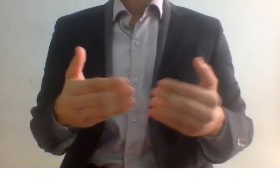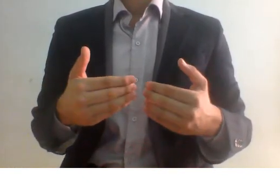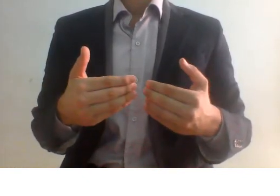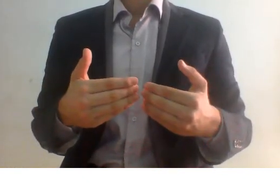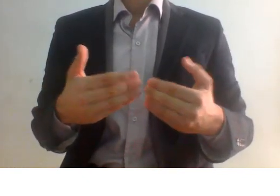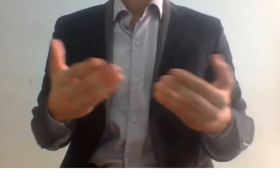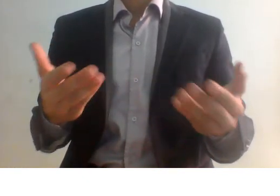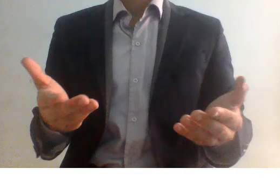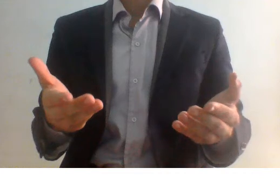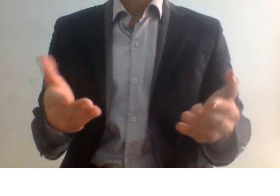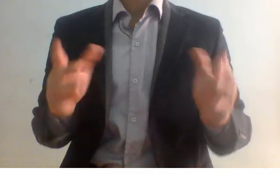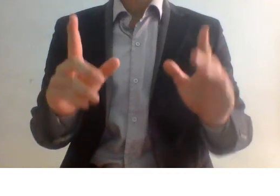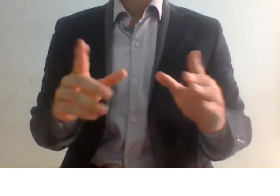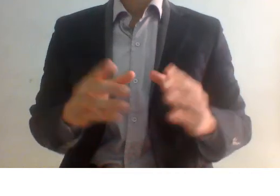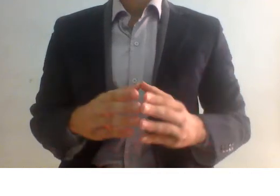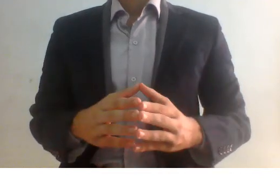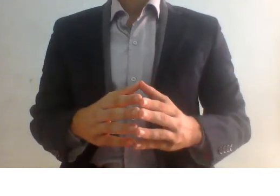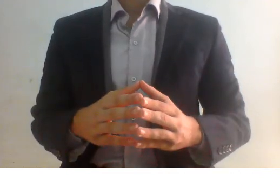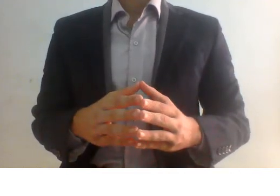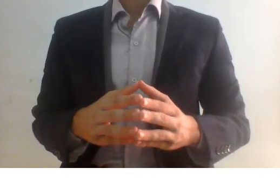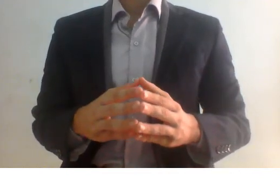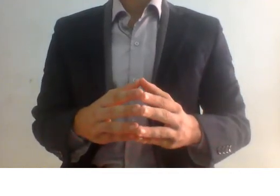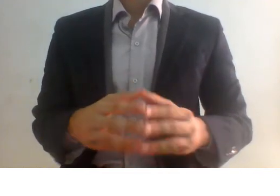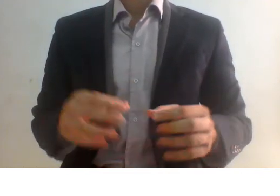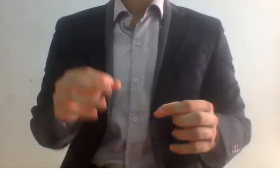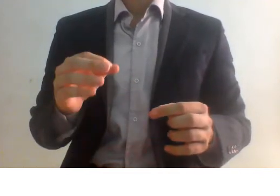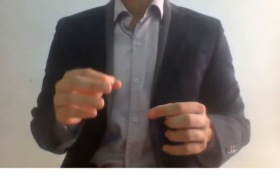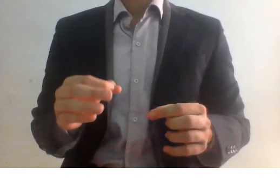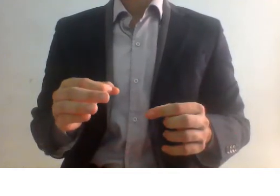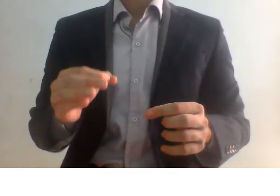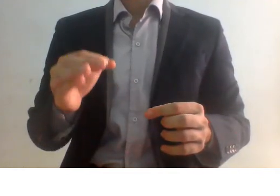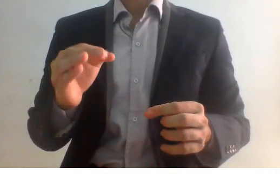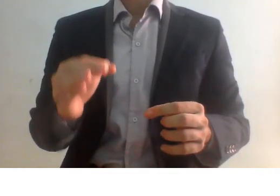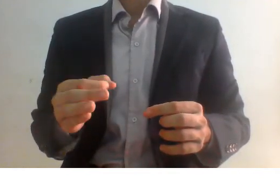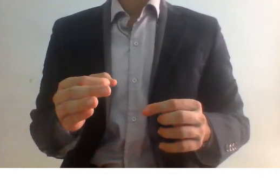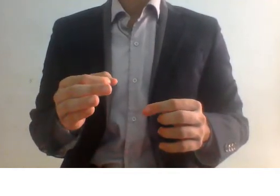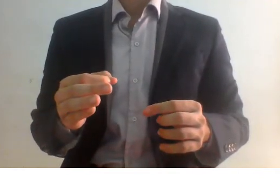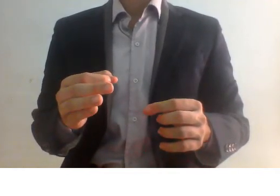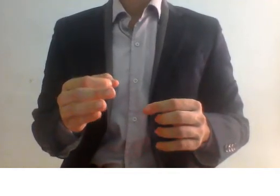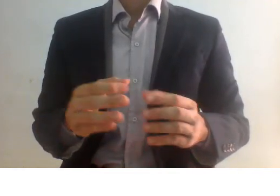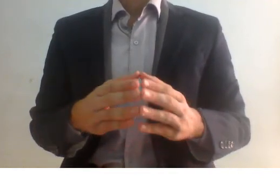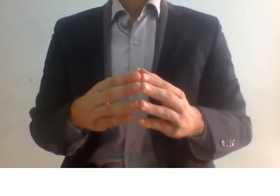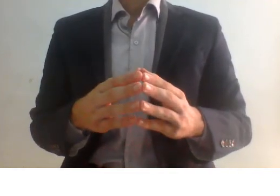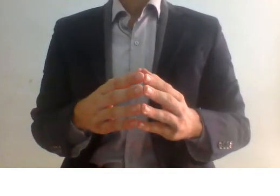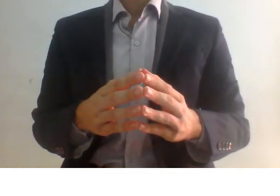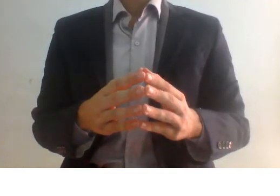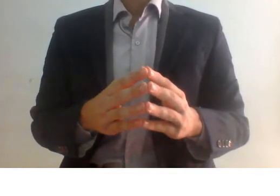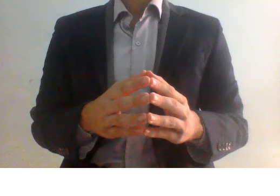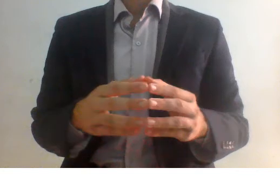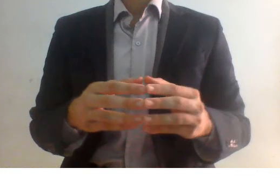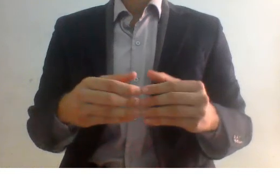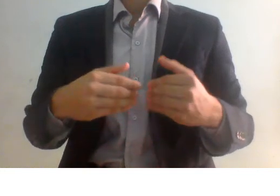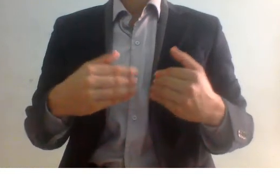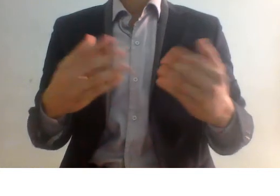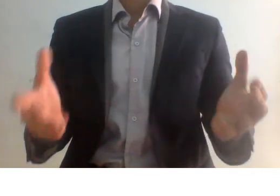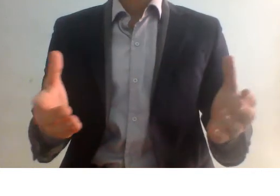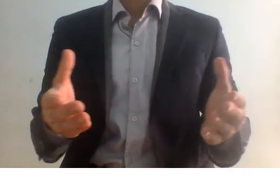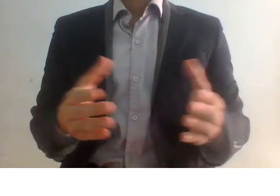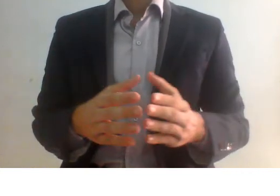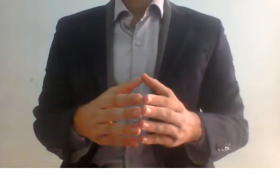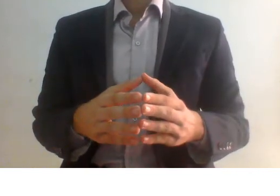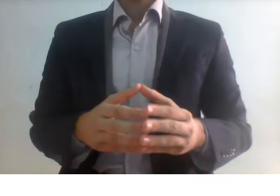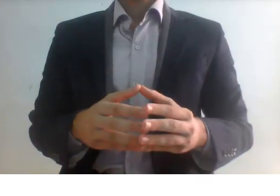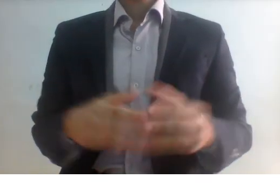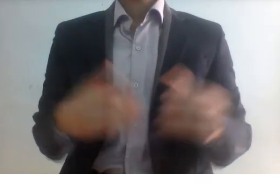pregunto, anteriormente teníamos problemas muy muy graves en otros sexenios, pero nunca se crearon organizaciones. ¿Por qué? Porque ellos solamente están viendo por